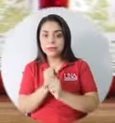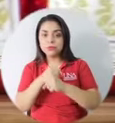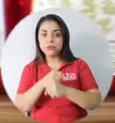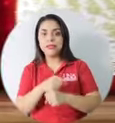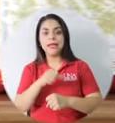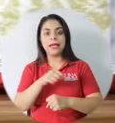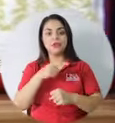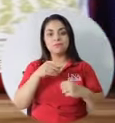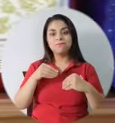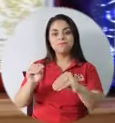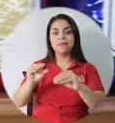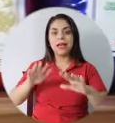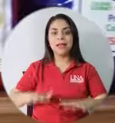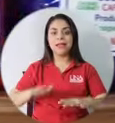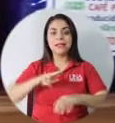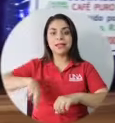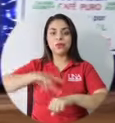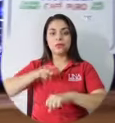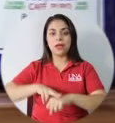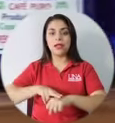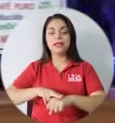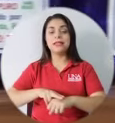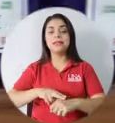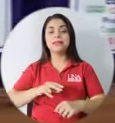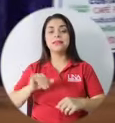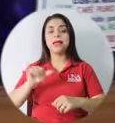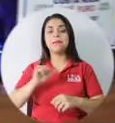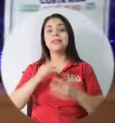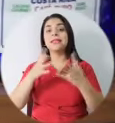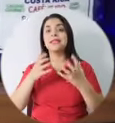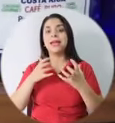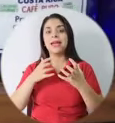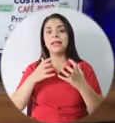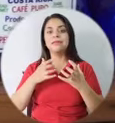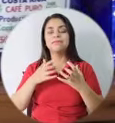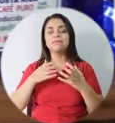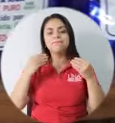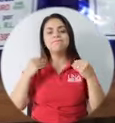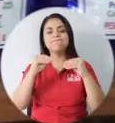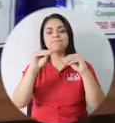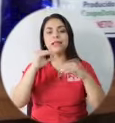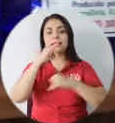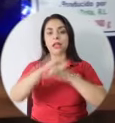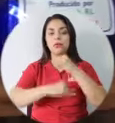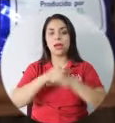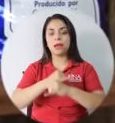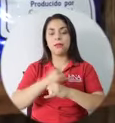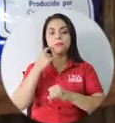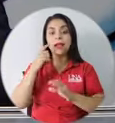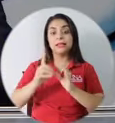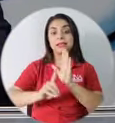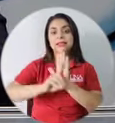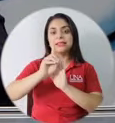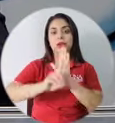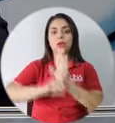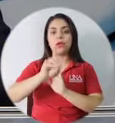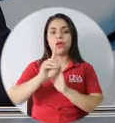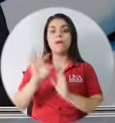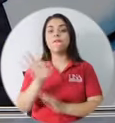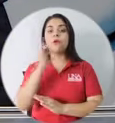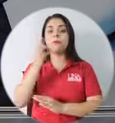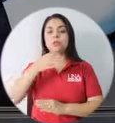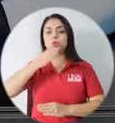mercado nacional, y eso asociado a una tendencia internacional hacia el desarrollo de formas de